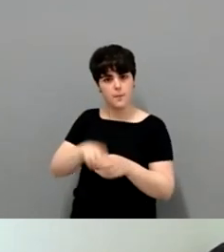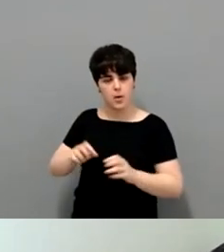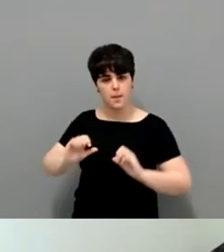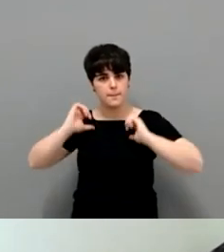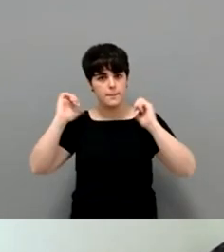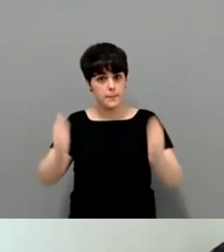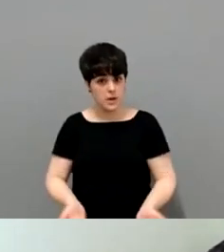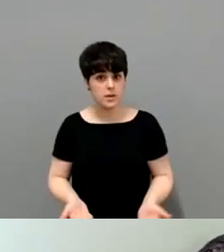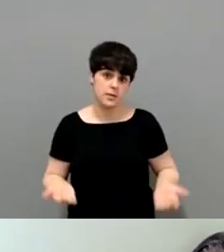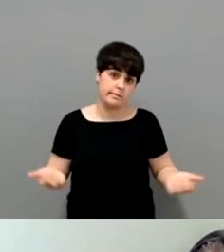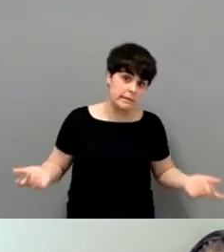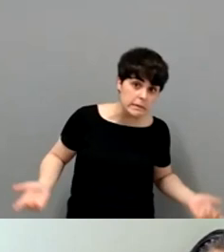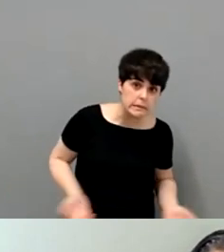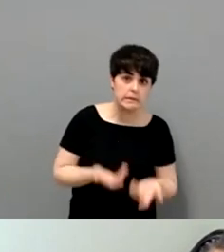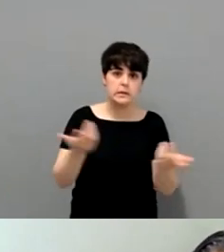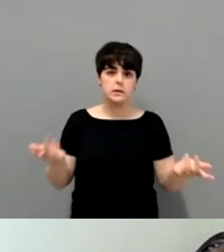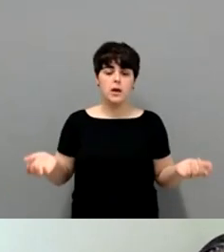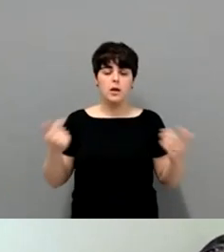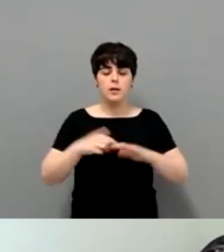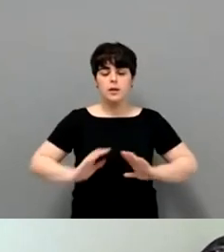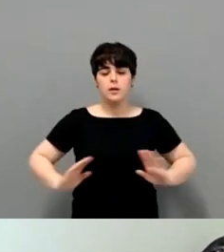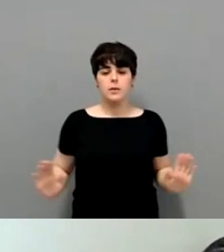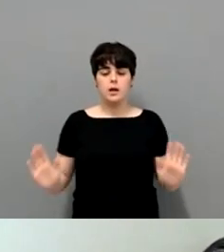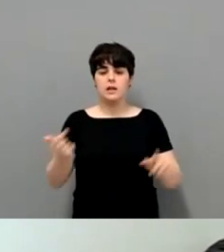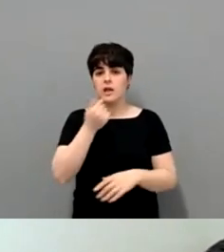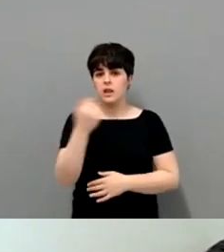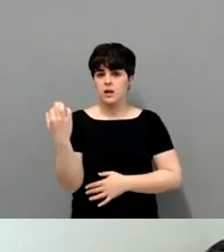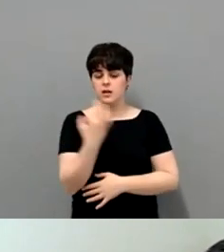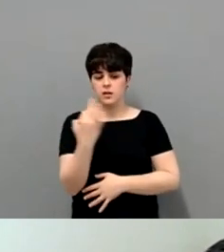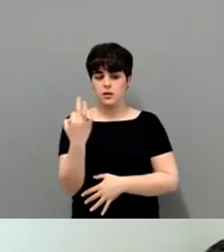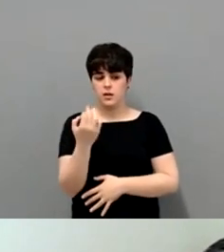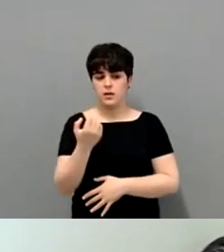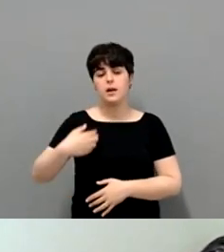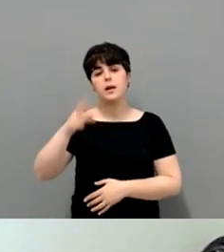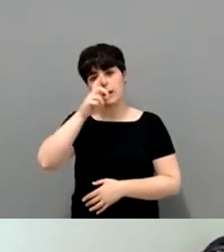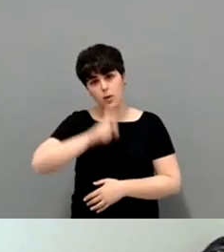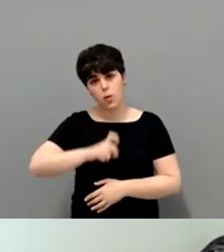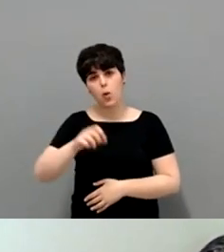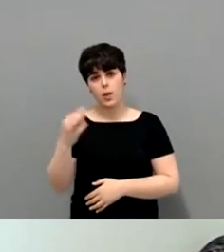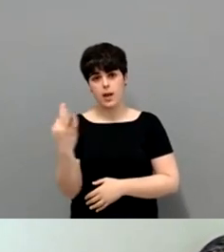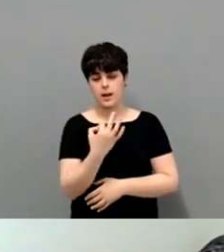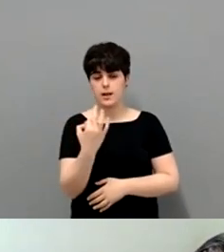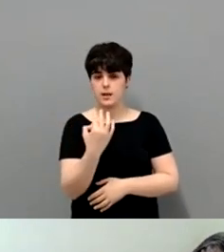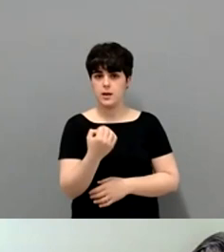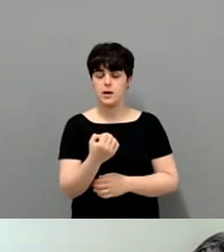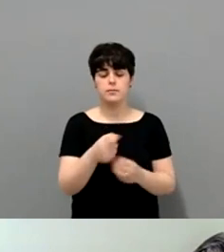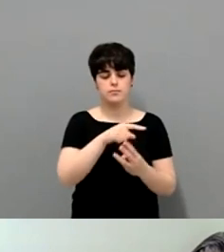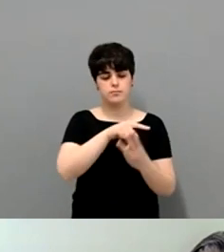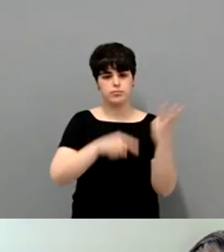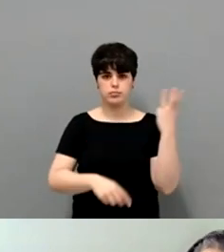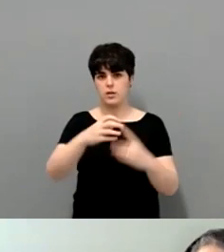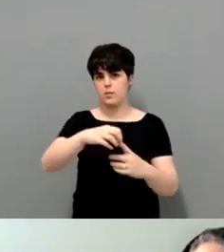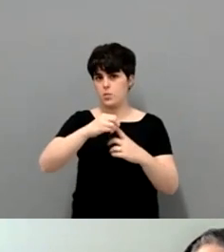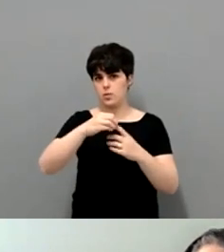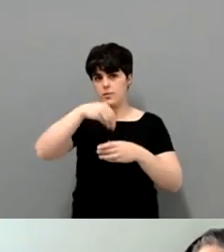¿no? Entonces, bueno, simplemente decir que y recordar que los tres pilares del